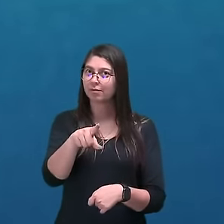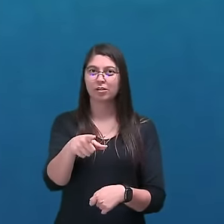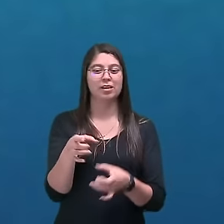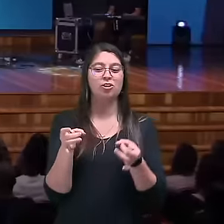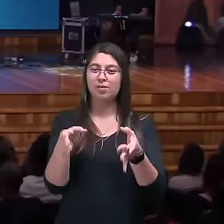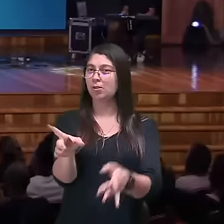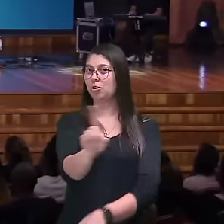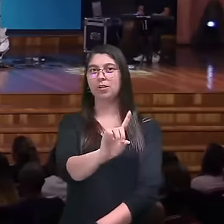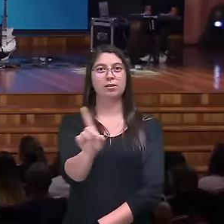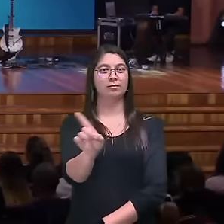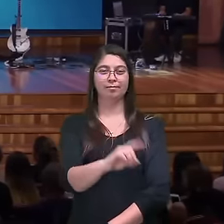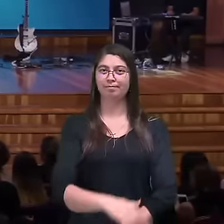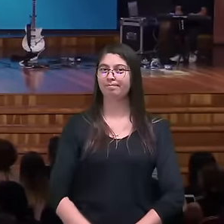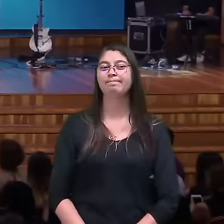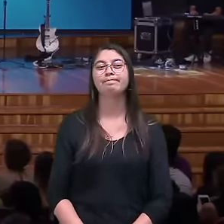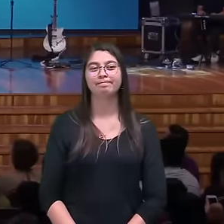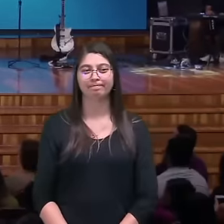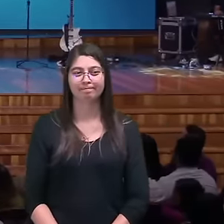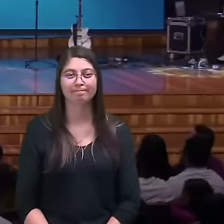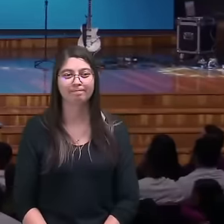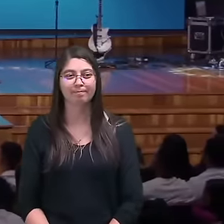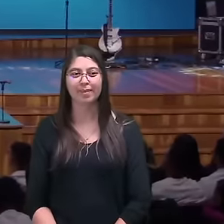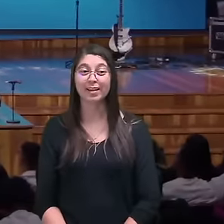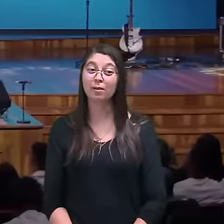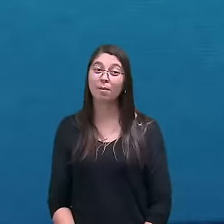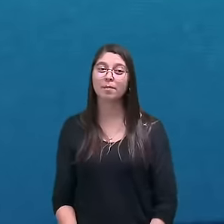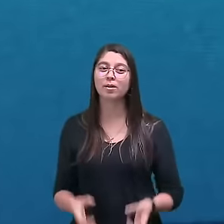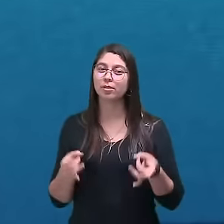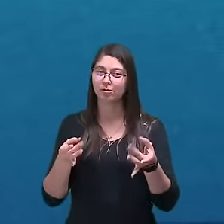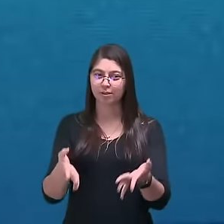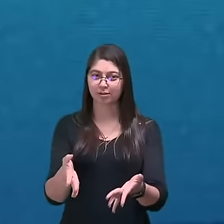Cuando colocan la crianza en un río,